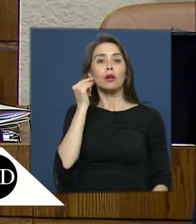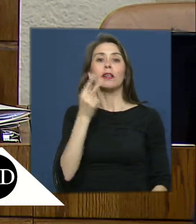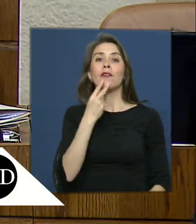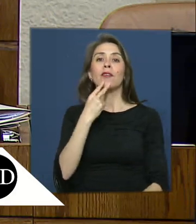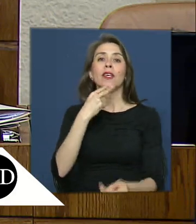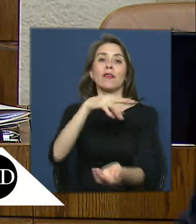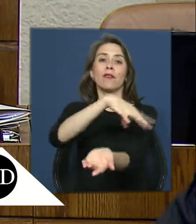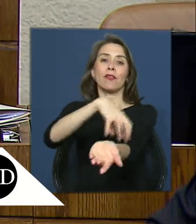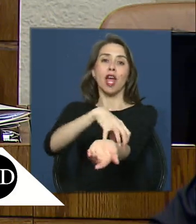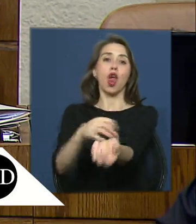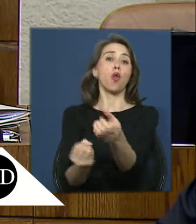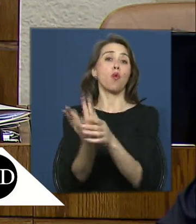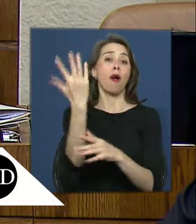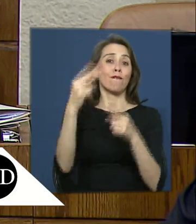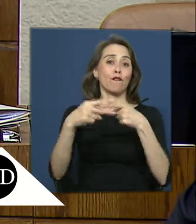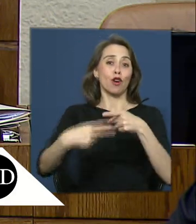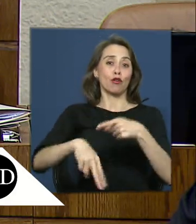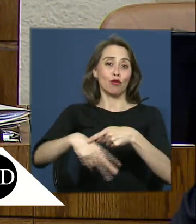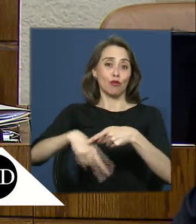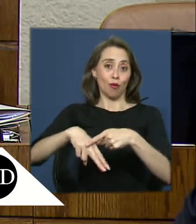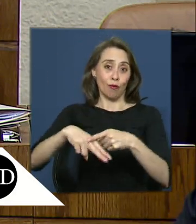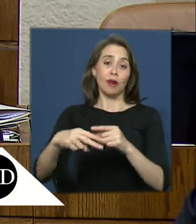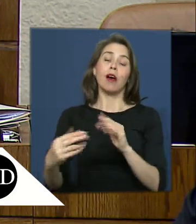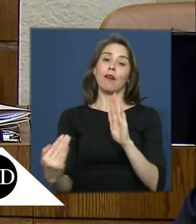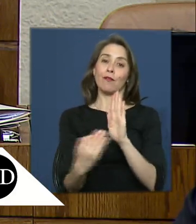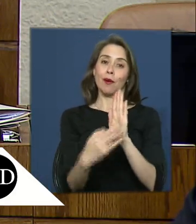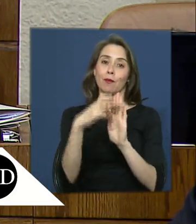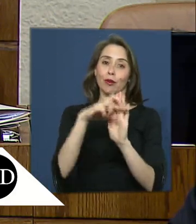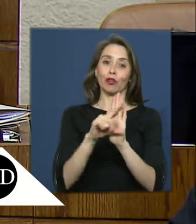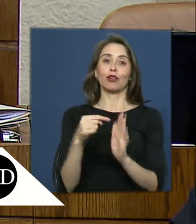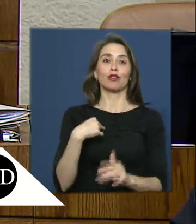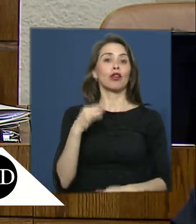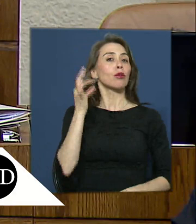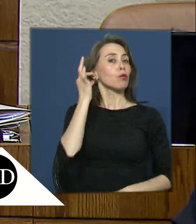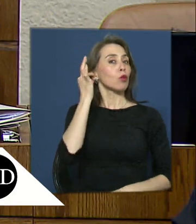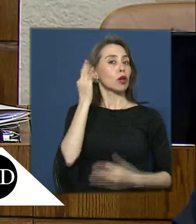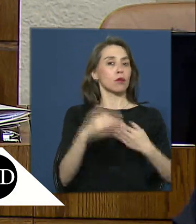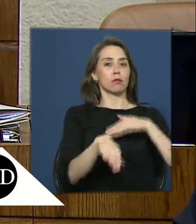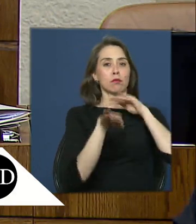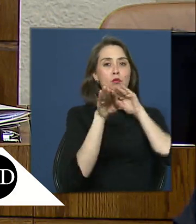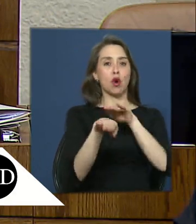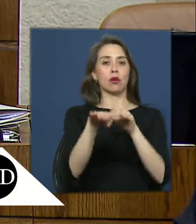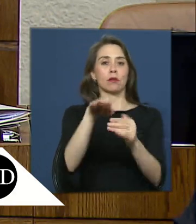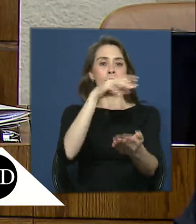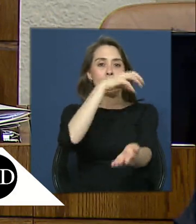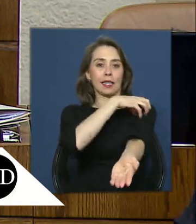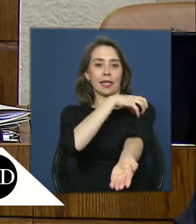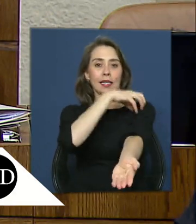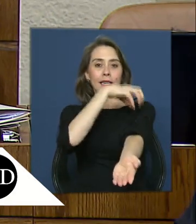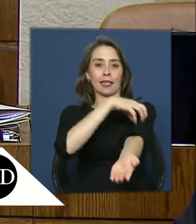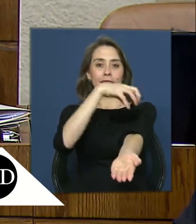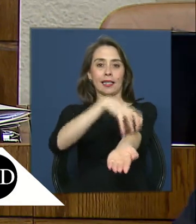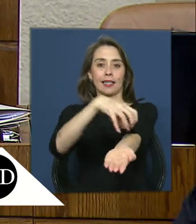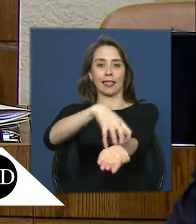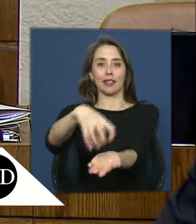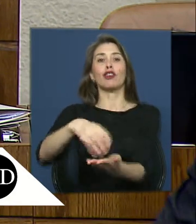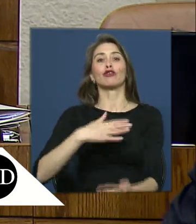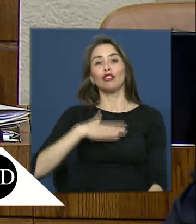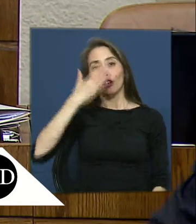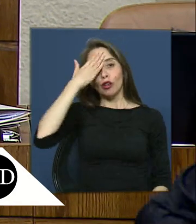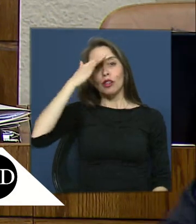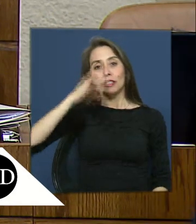permito hablar en favor de este proyecto de ley, además como mujer regionalista, pero además como mujer que sabe, ¿no es cierto?, de